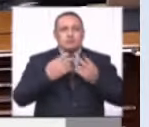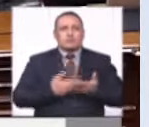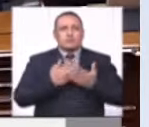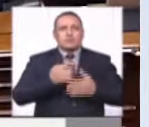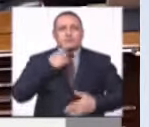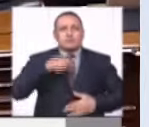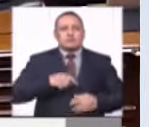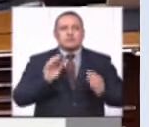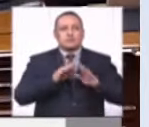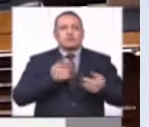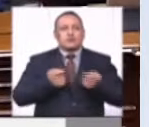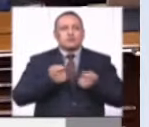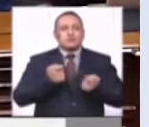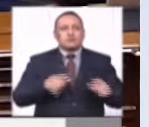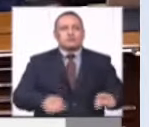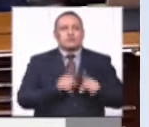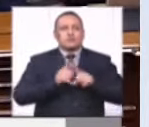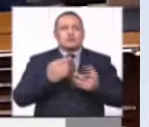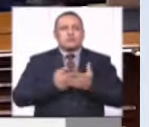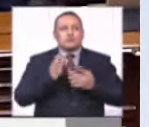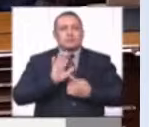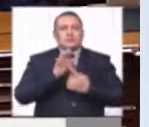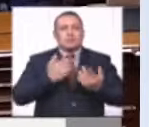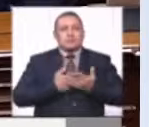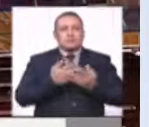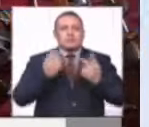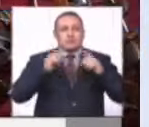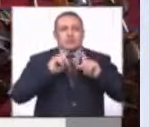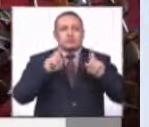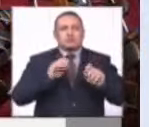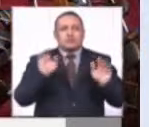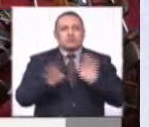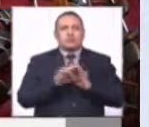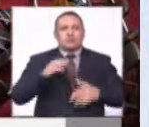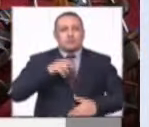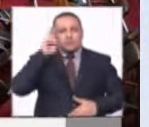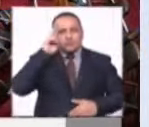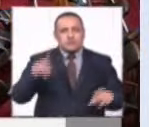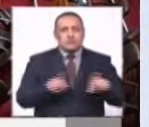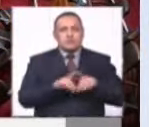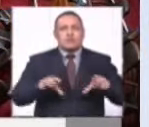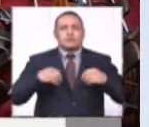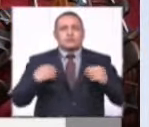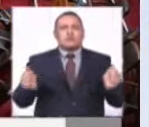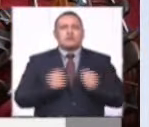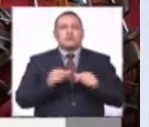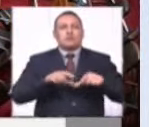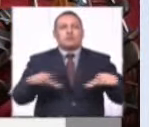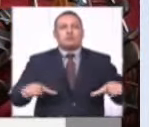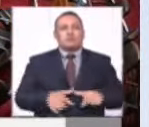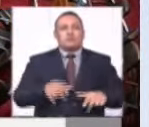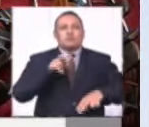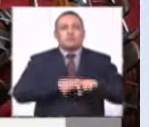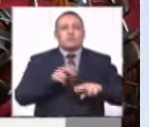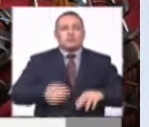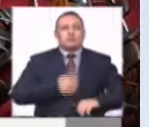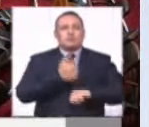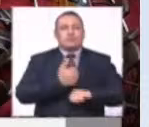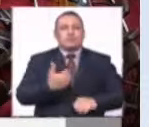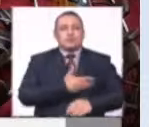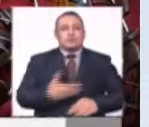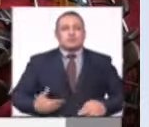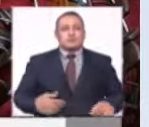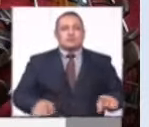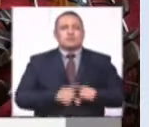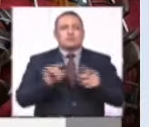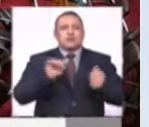requiere su gestión. Plantea al efecto la cuestión de confianza. Toma entonces su lugar el titular del Parlamento junto